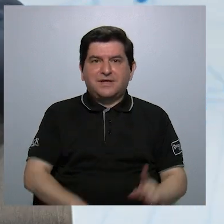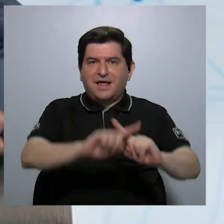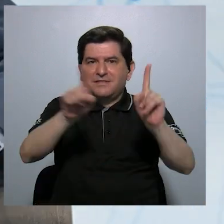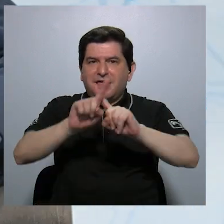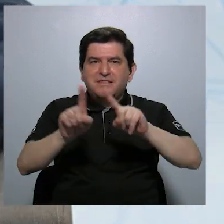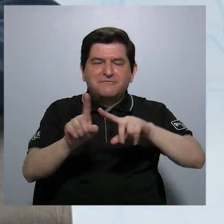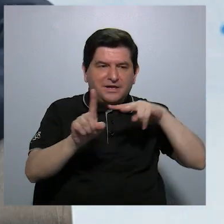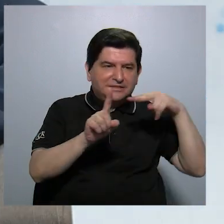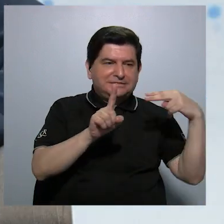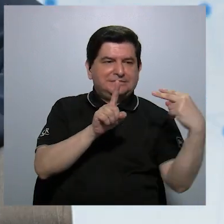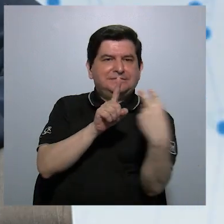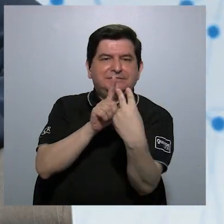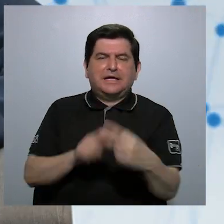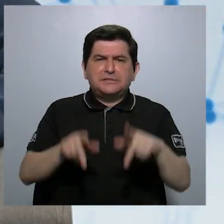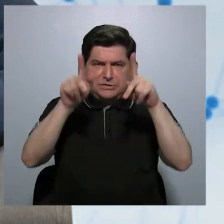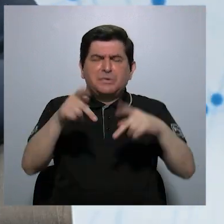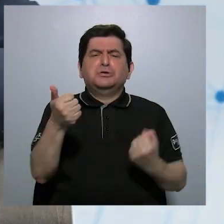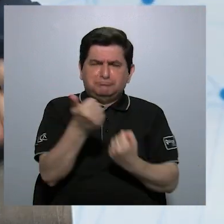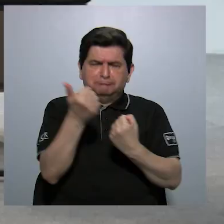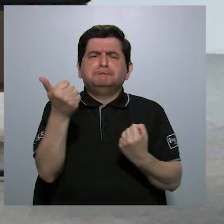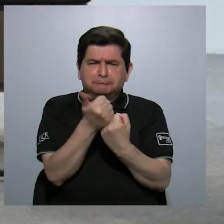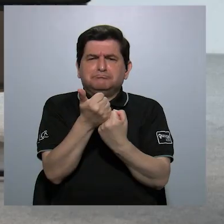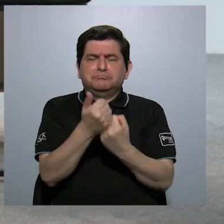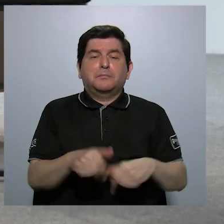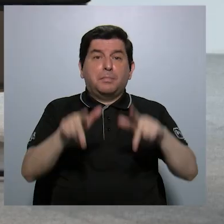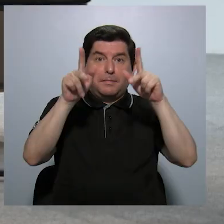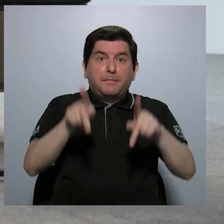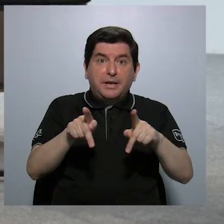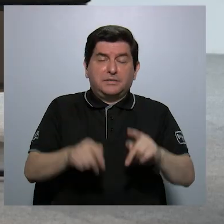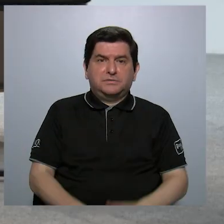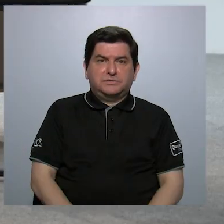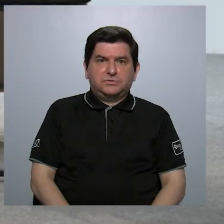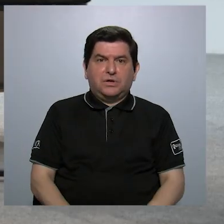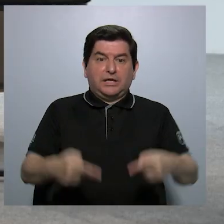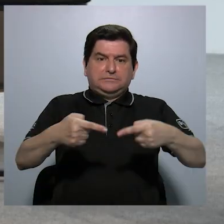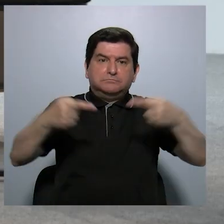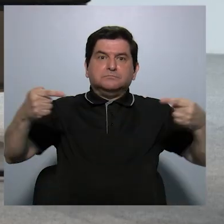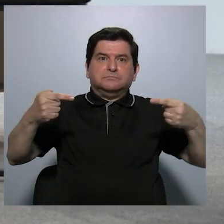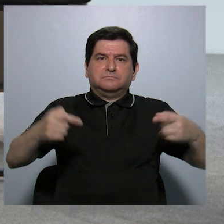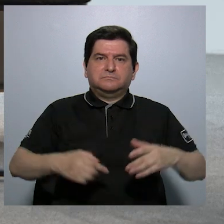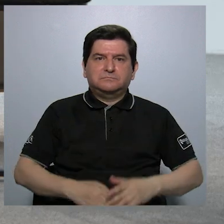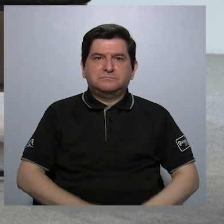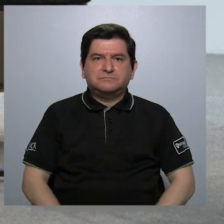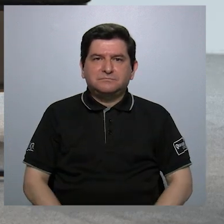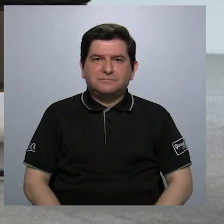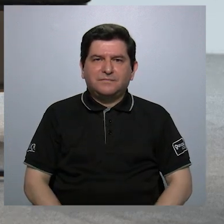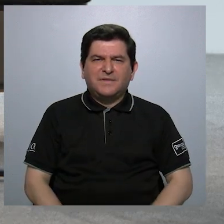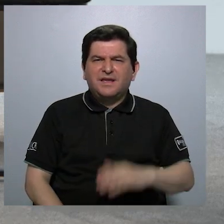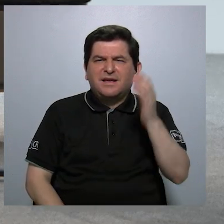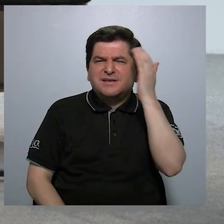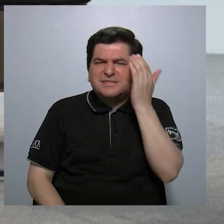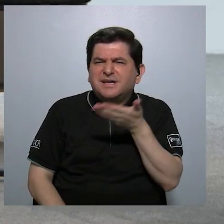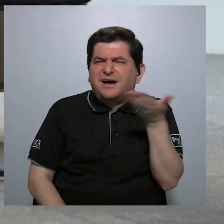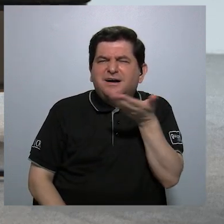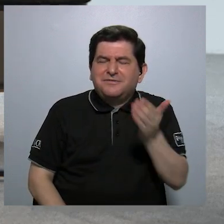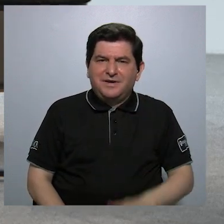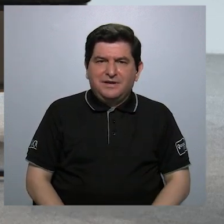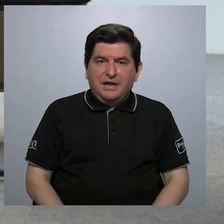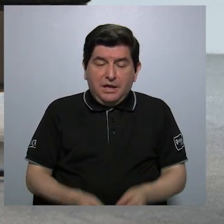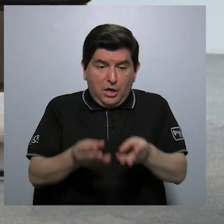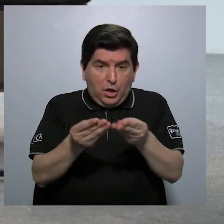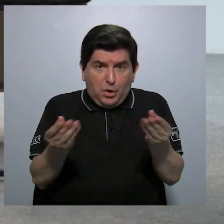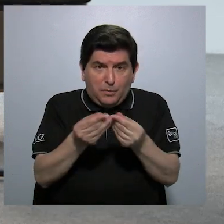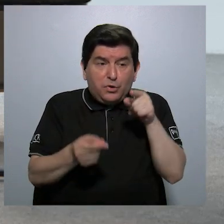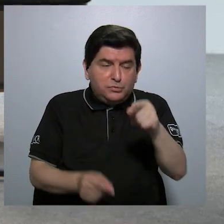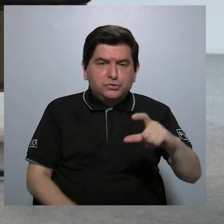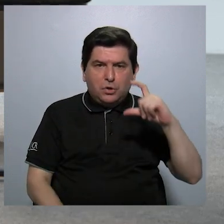de diferentes posiciones. Gente muy a favor y gente en contra. ¿Qué es lo que sabemos con